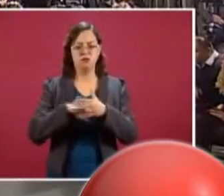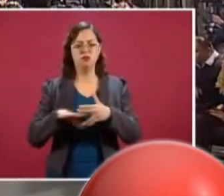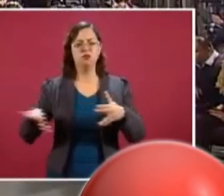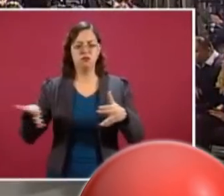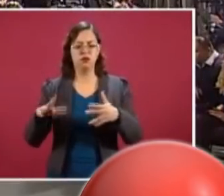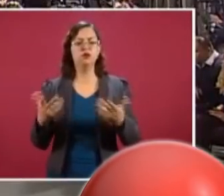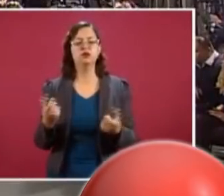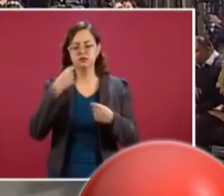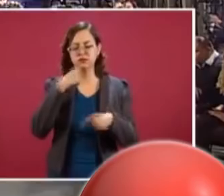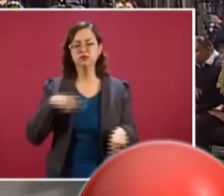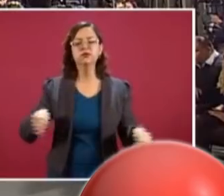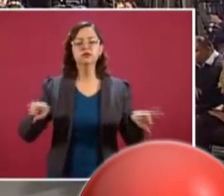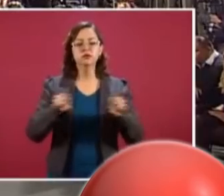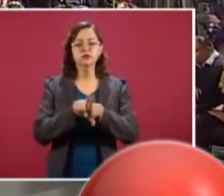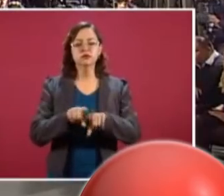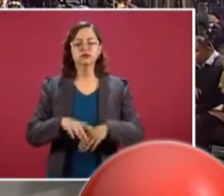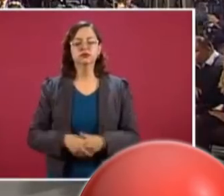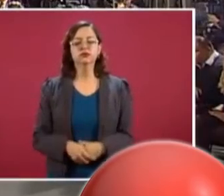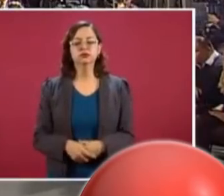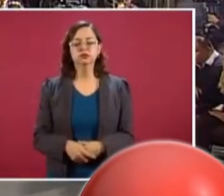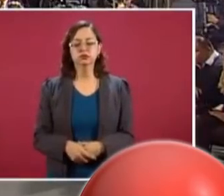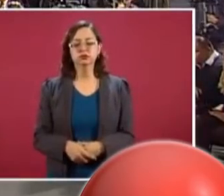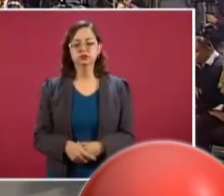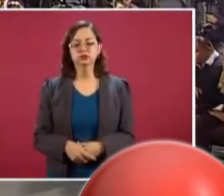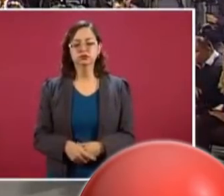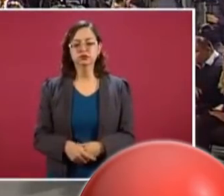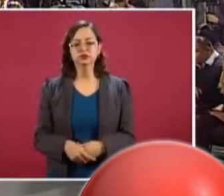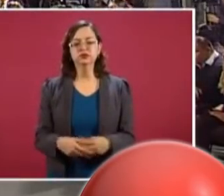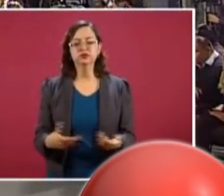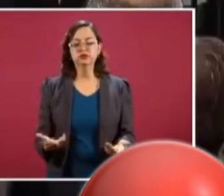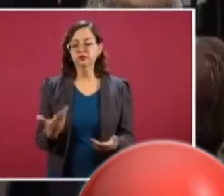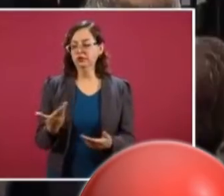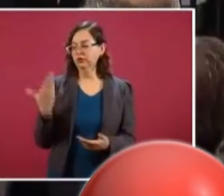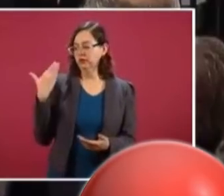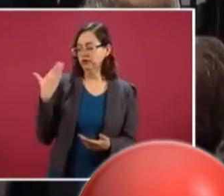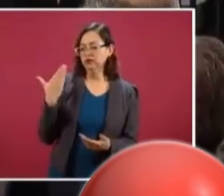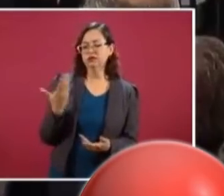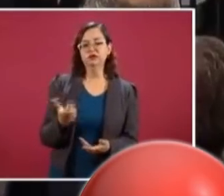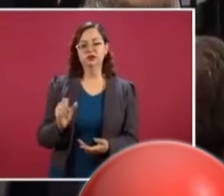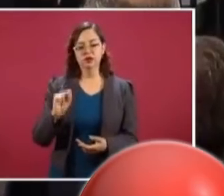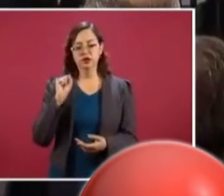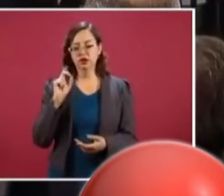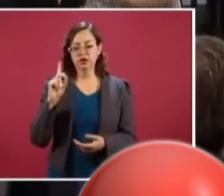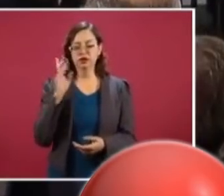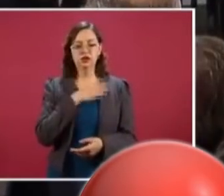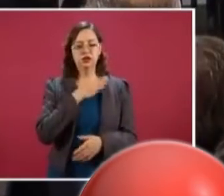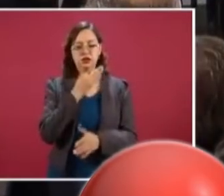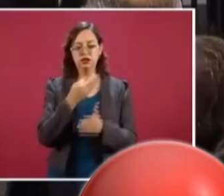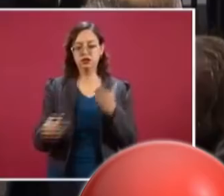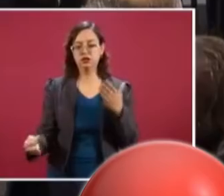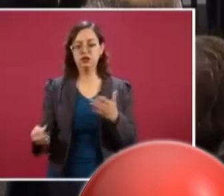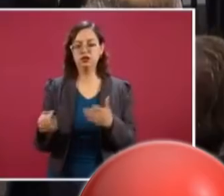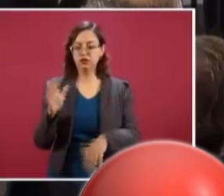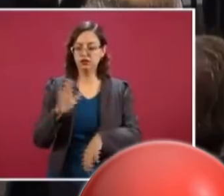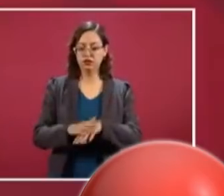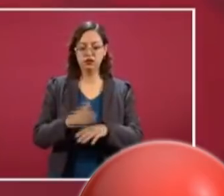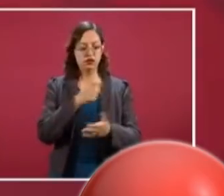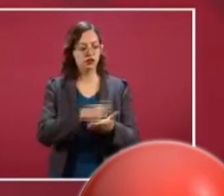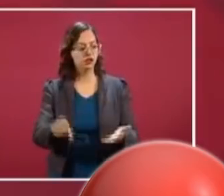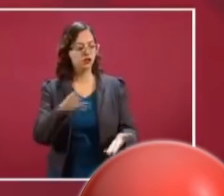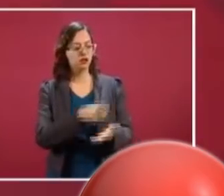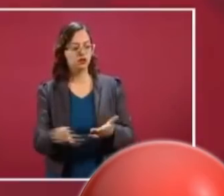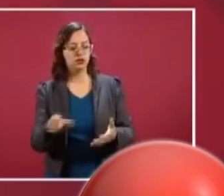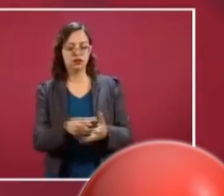de clases medias. Lo vimos con el Buen Fin, aumentó el consumo,